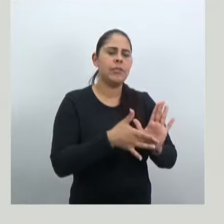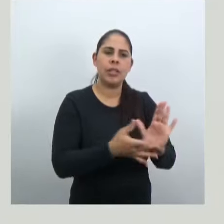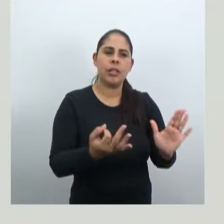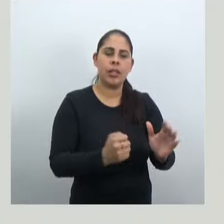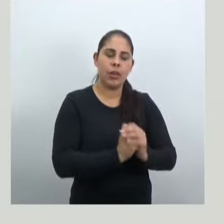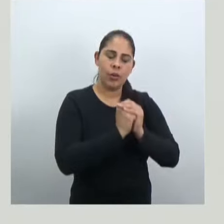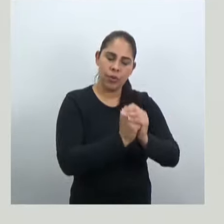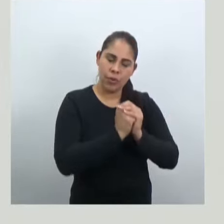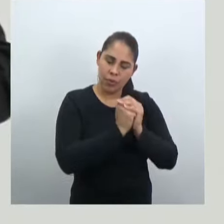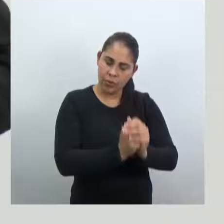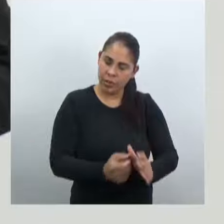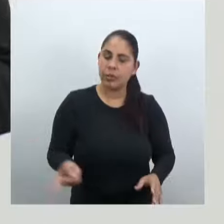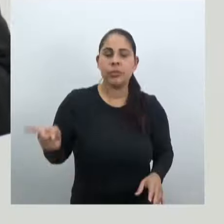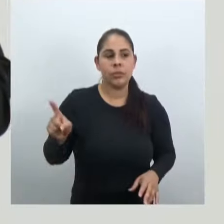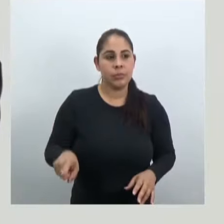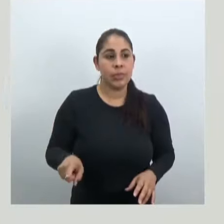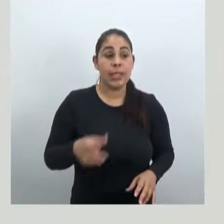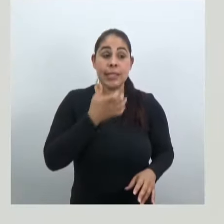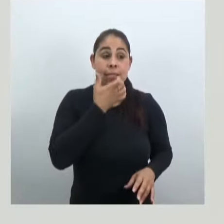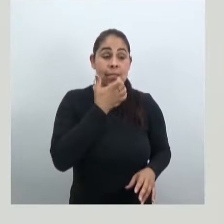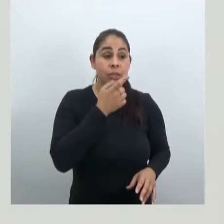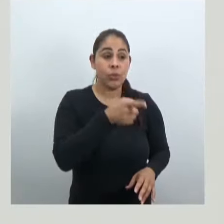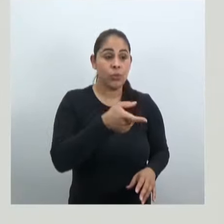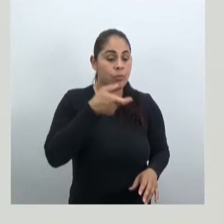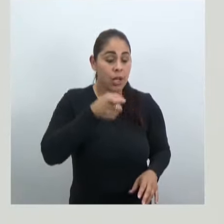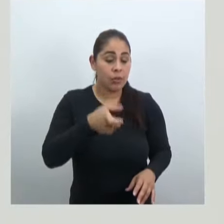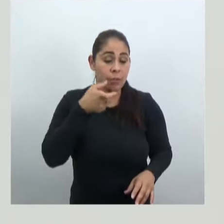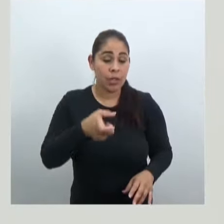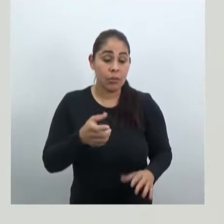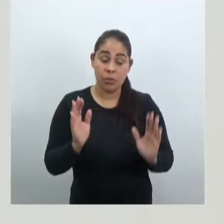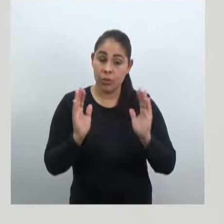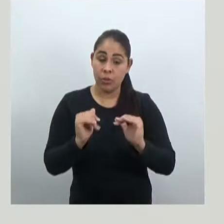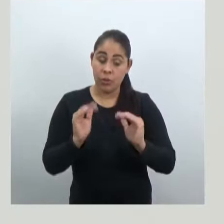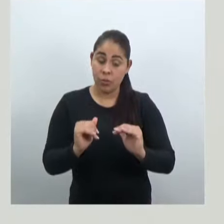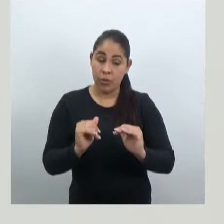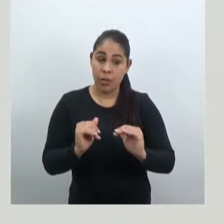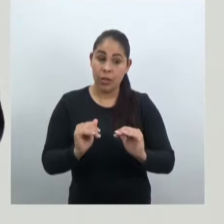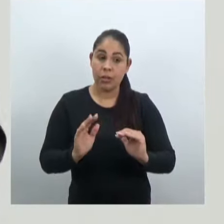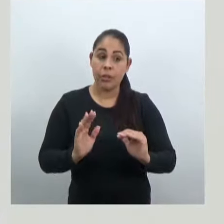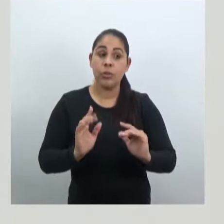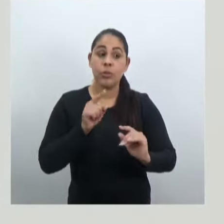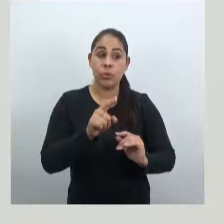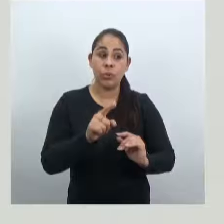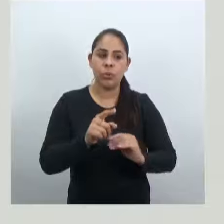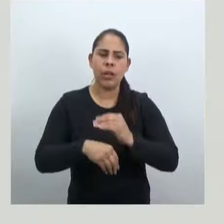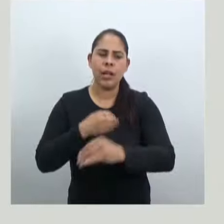Siempre que te falten las palabras para orar, te doy un consejo: abre la Biblia y lee la Biblia en voz